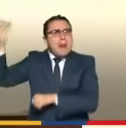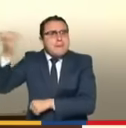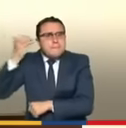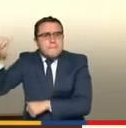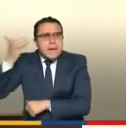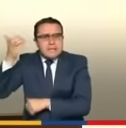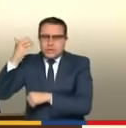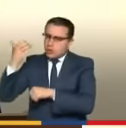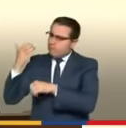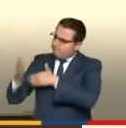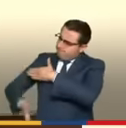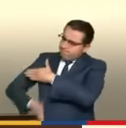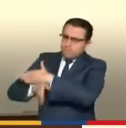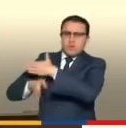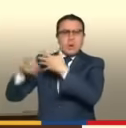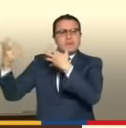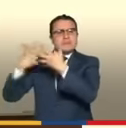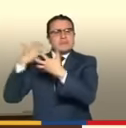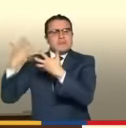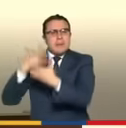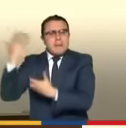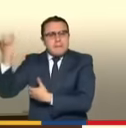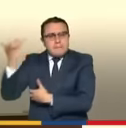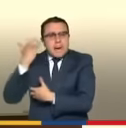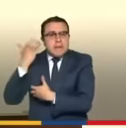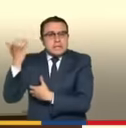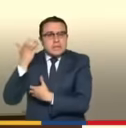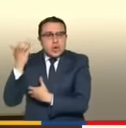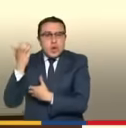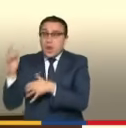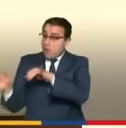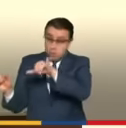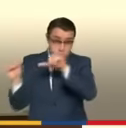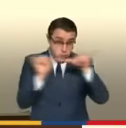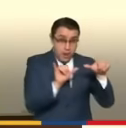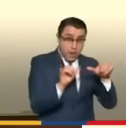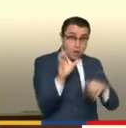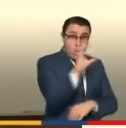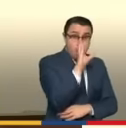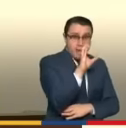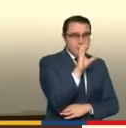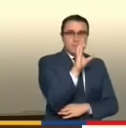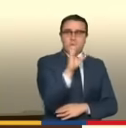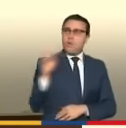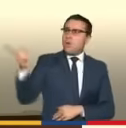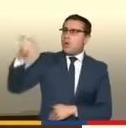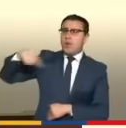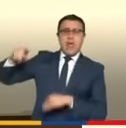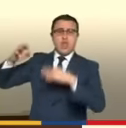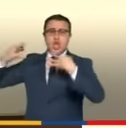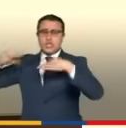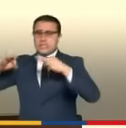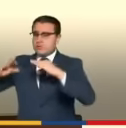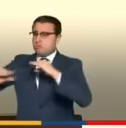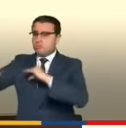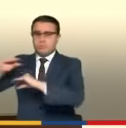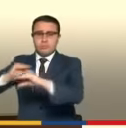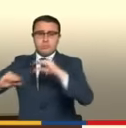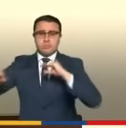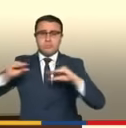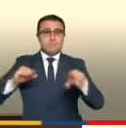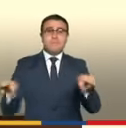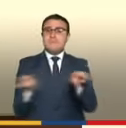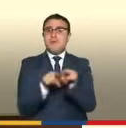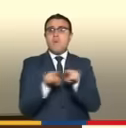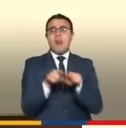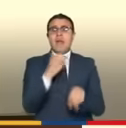sostener sus sistemas pensionales que no son como el colombiano, sino que son de reparto simple, es decir, con